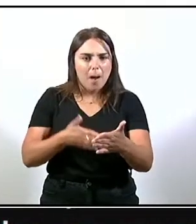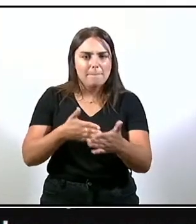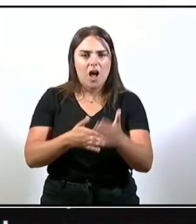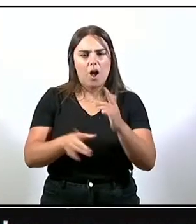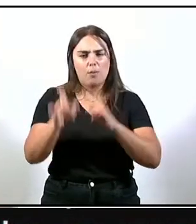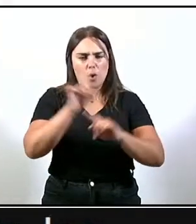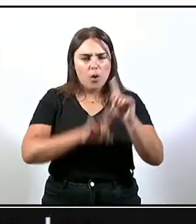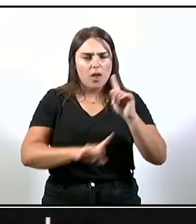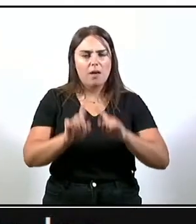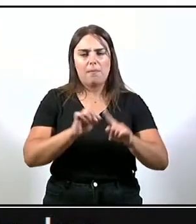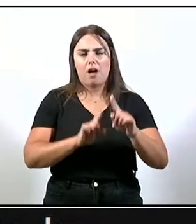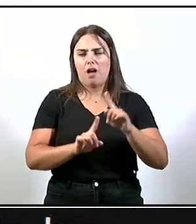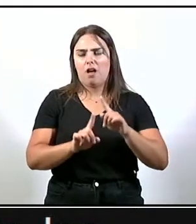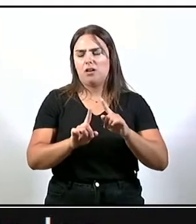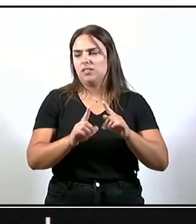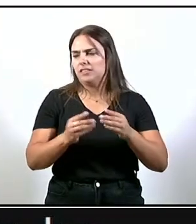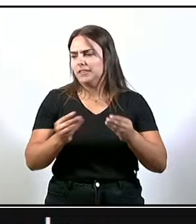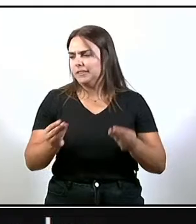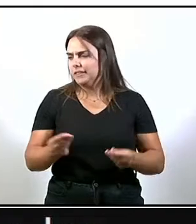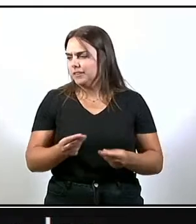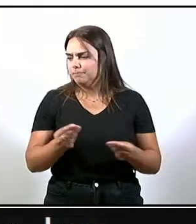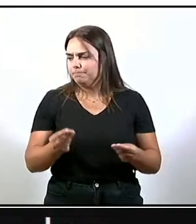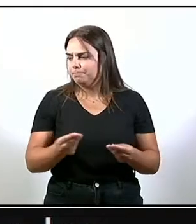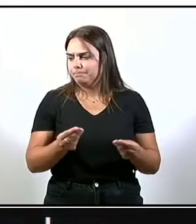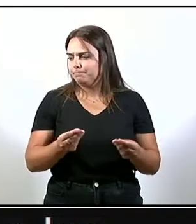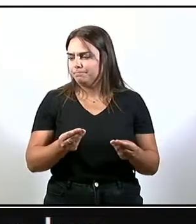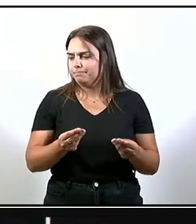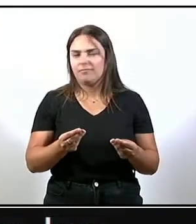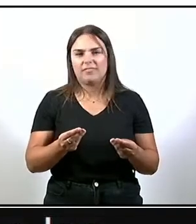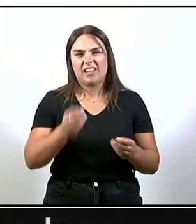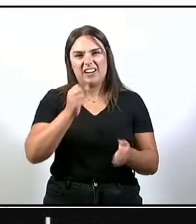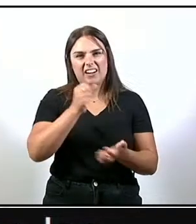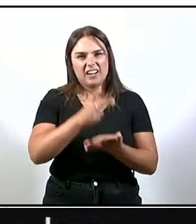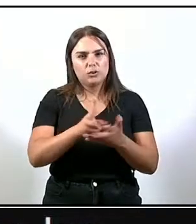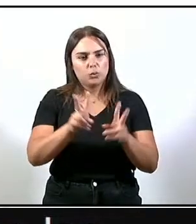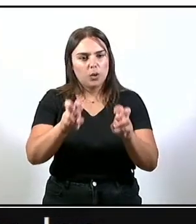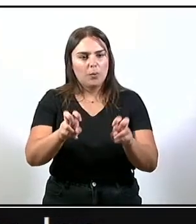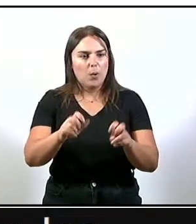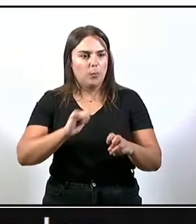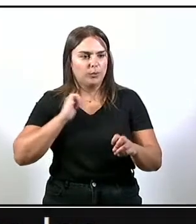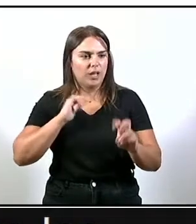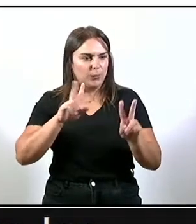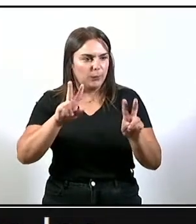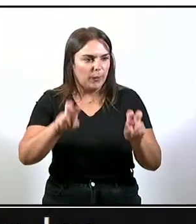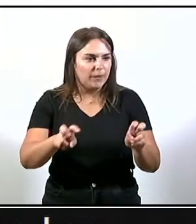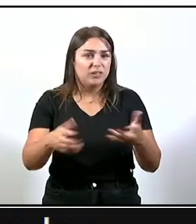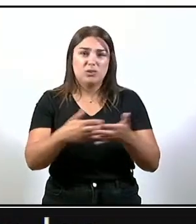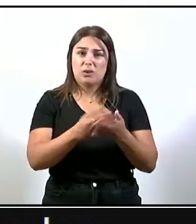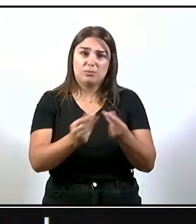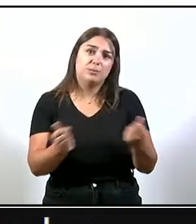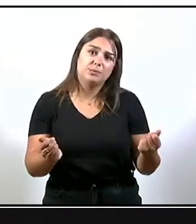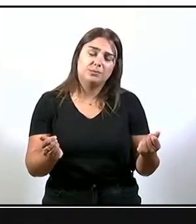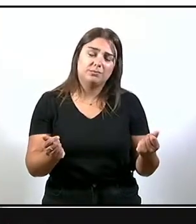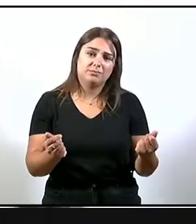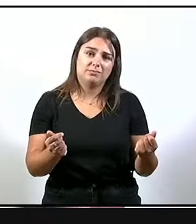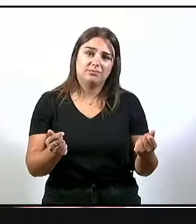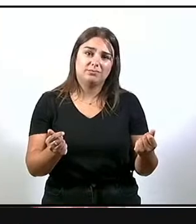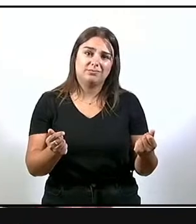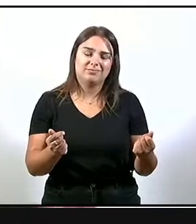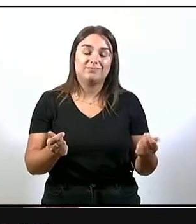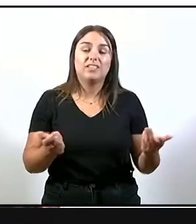problemas, el río son los enormes retos y las inmensas oportunidades que tenemos por delante, ¿no? Y esto